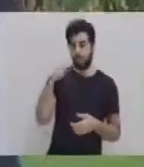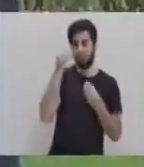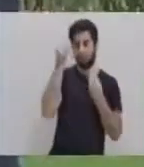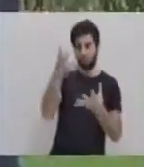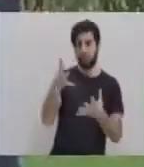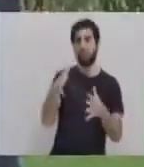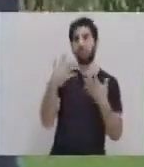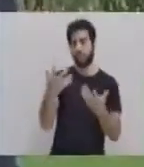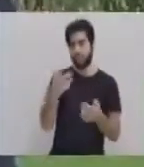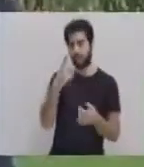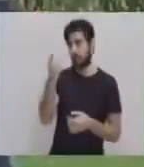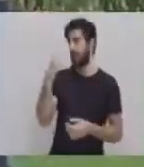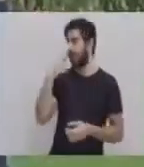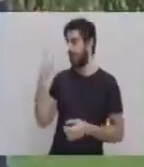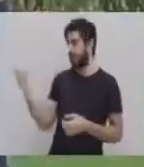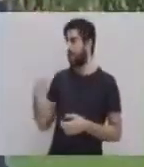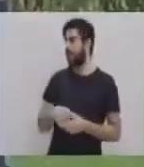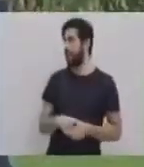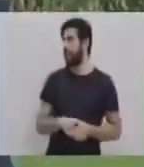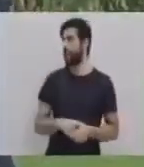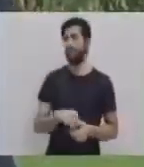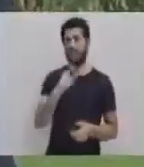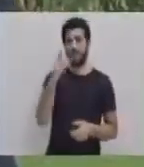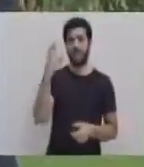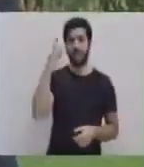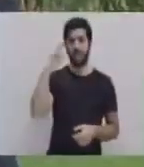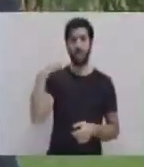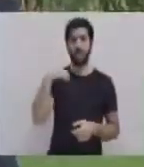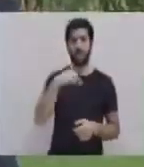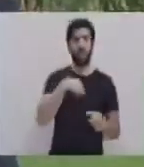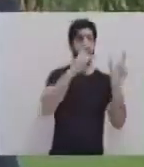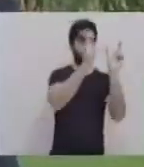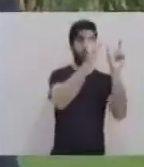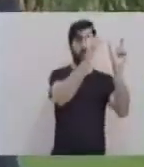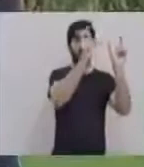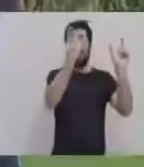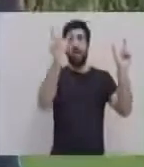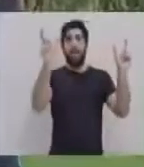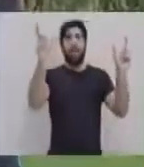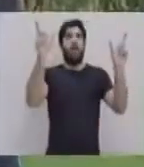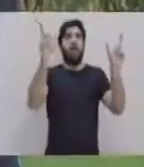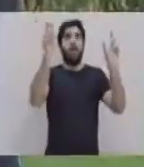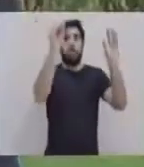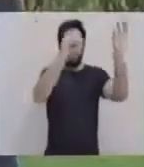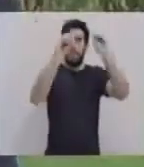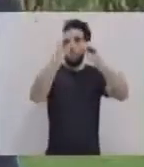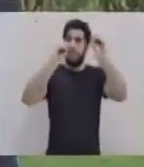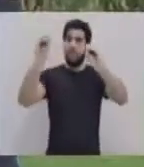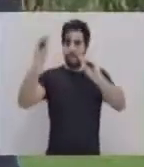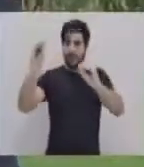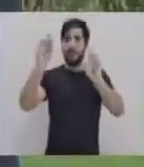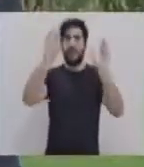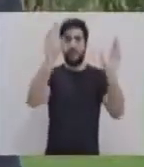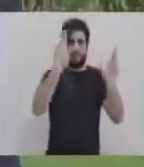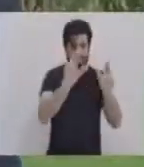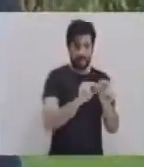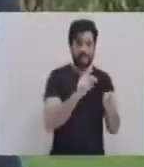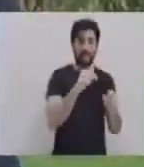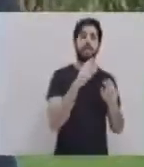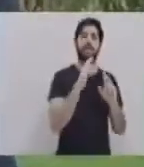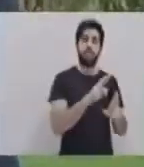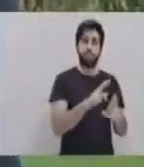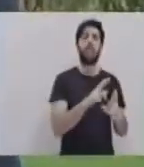quiero compartirte que, ¿te recuerdas cuando empezamos a despejar toda la función? La dejamos a su